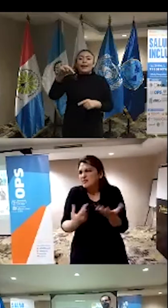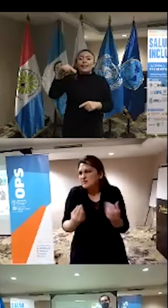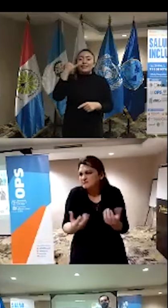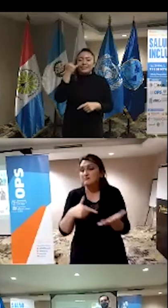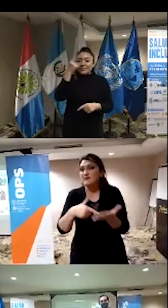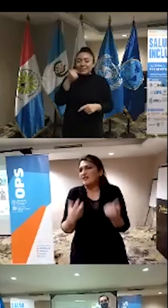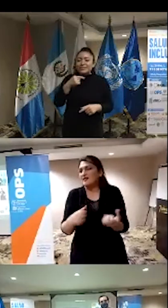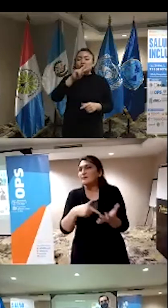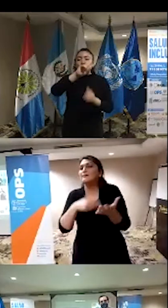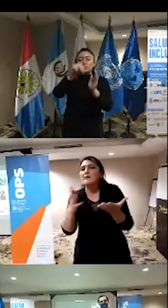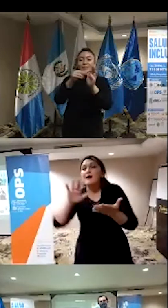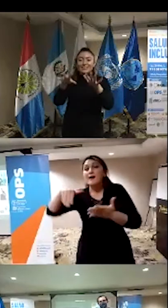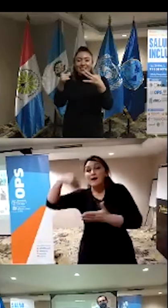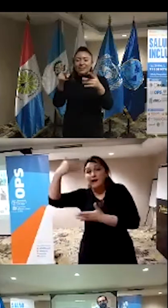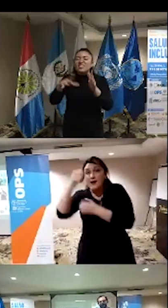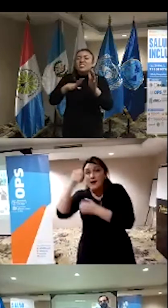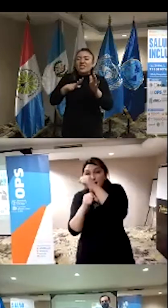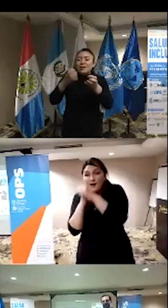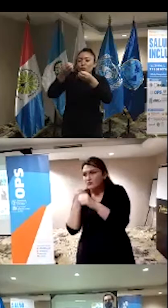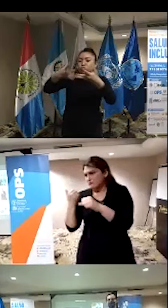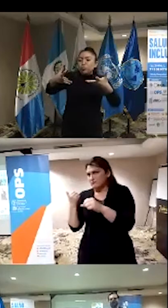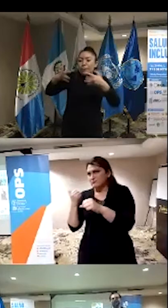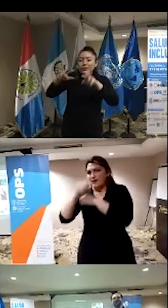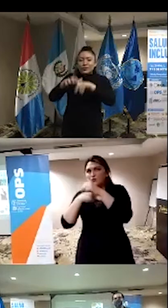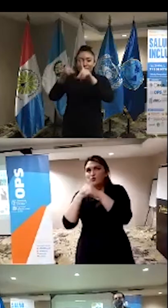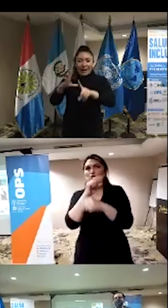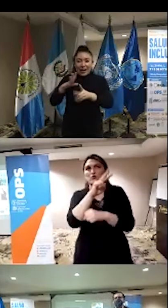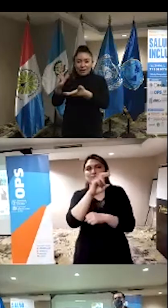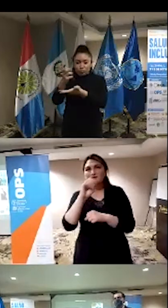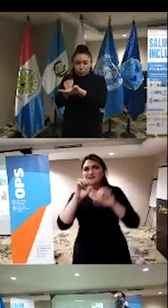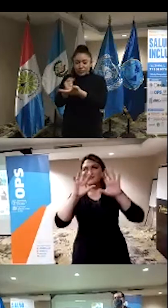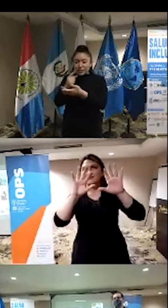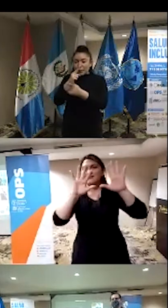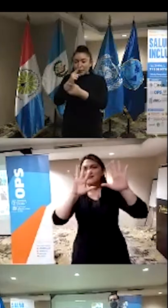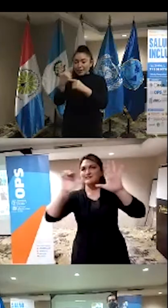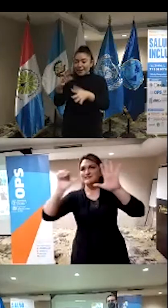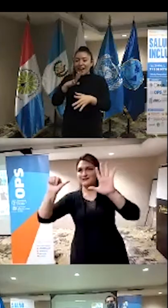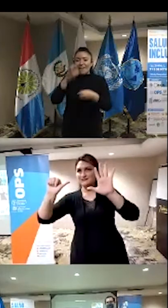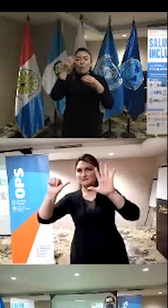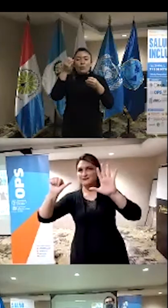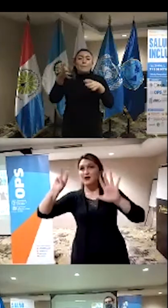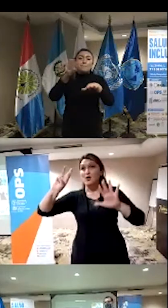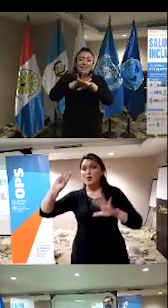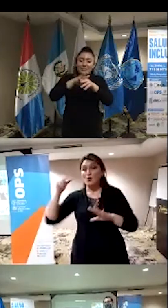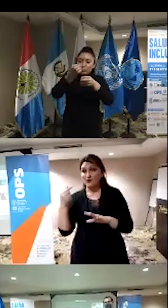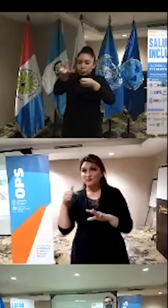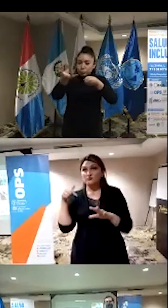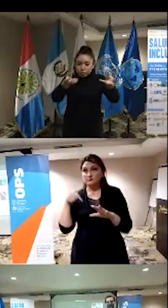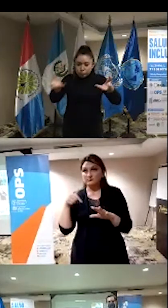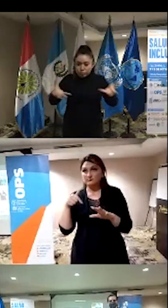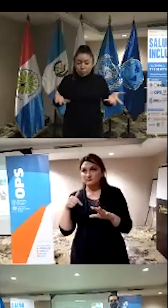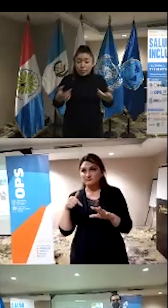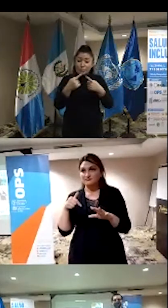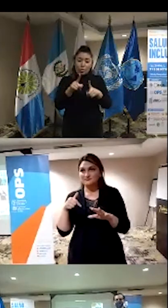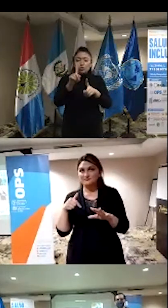2016 que se incorpora el set corto del Washington Group y en donde ya podemos tener información más desagregada. Sin embargo, es una